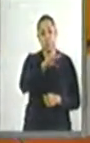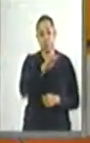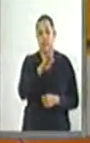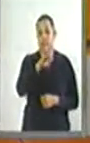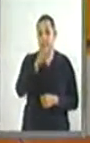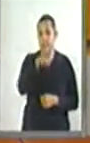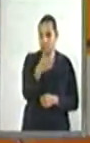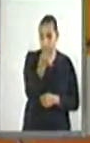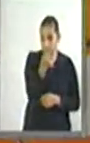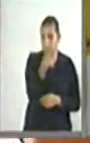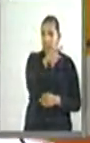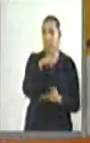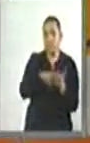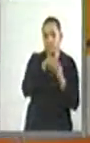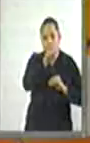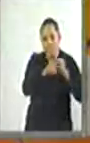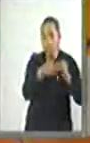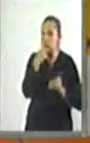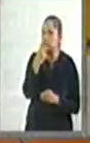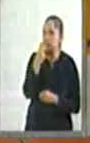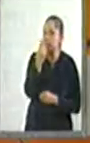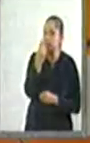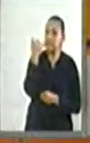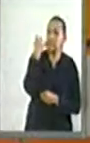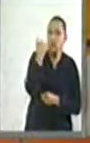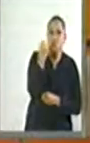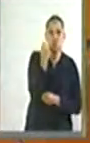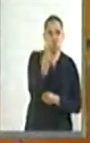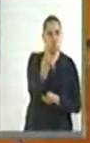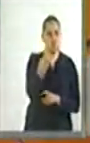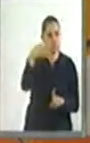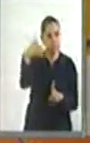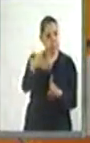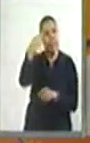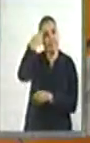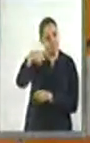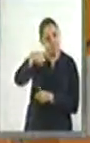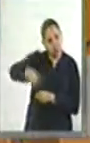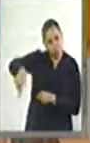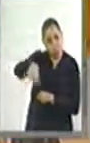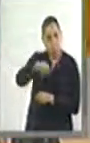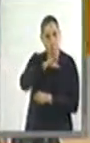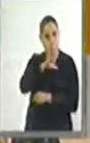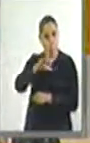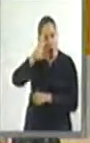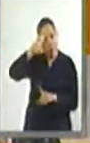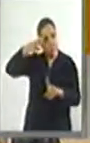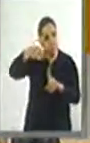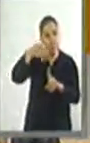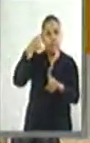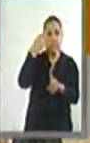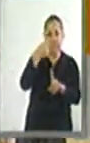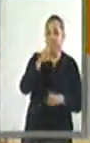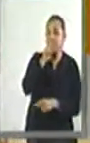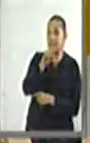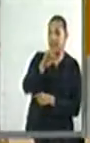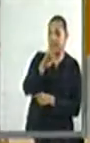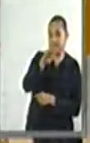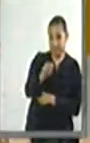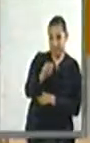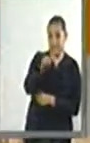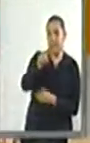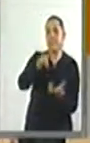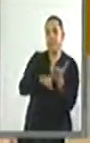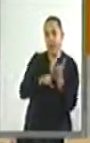único de emergencia armonizado a nivel nacional y en términos que determina el Instituto Federal de Telecomunicaciones en coordinación con el